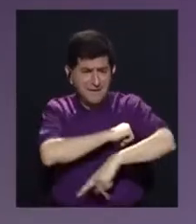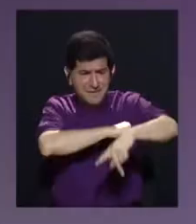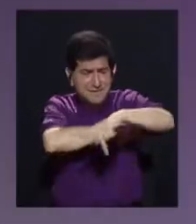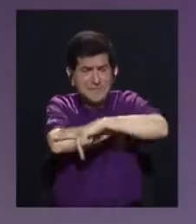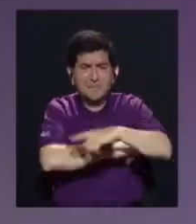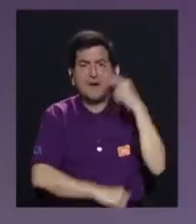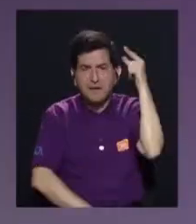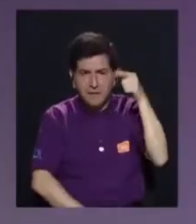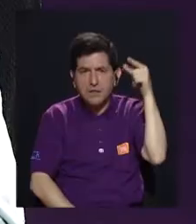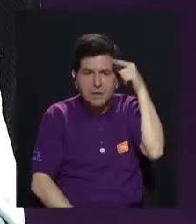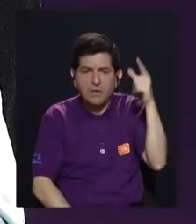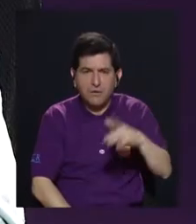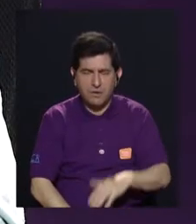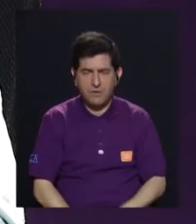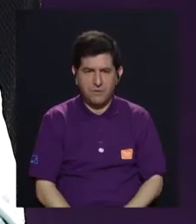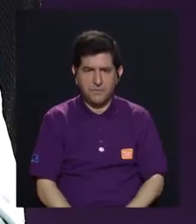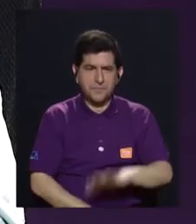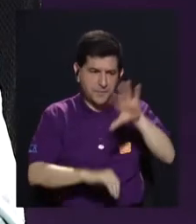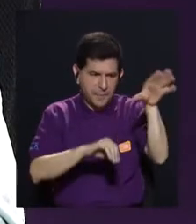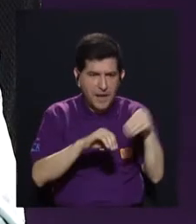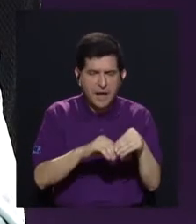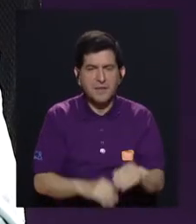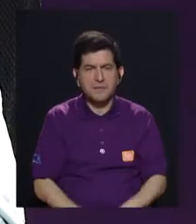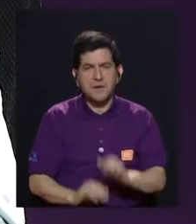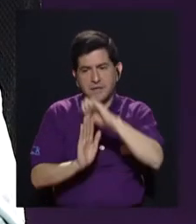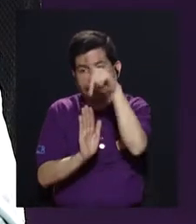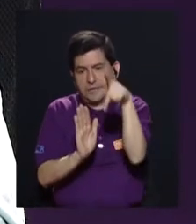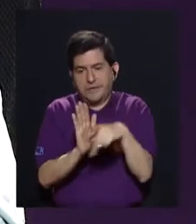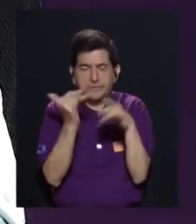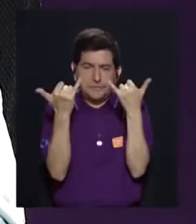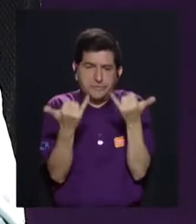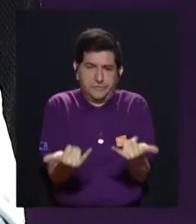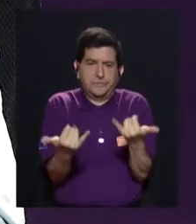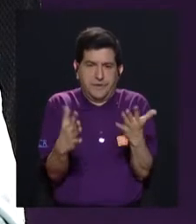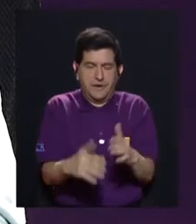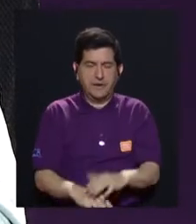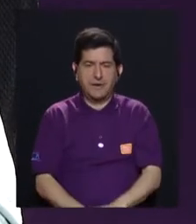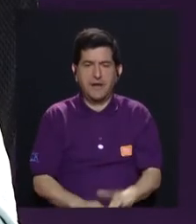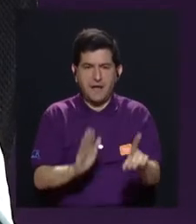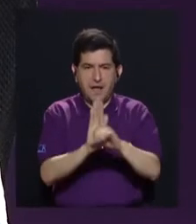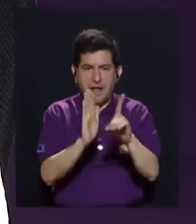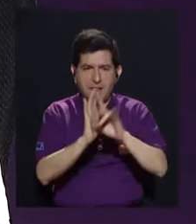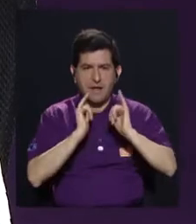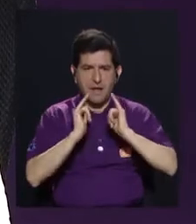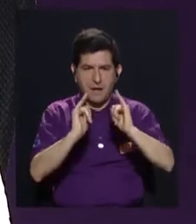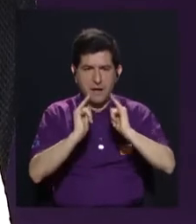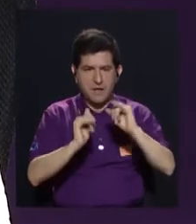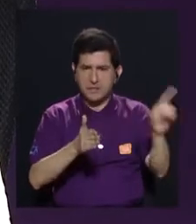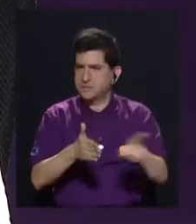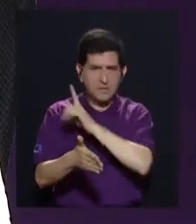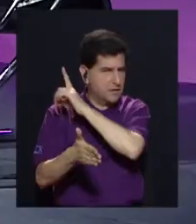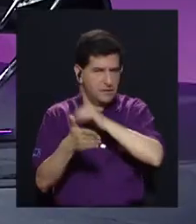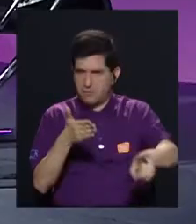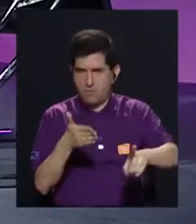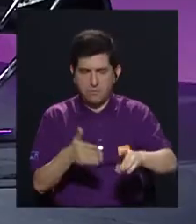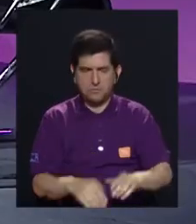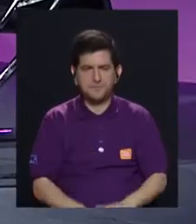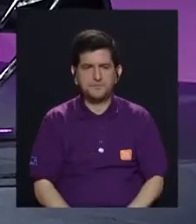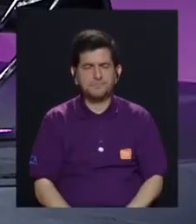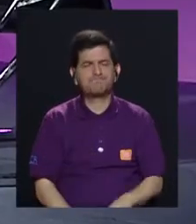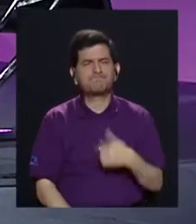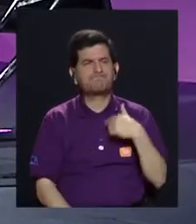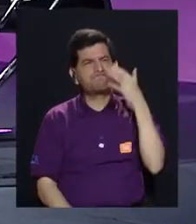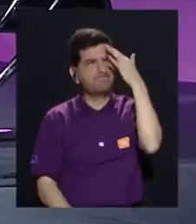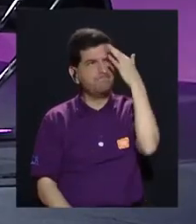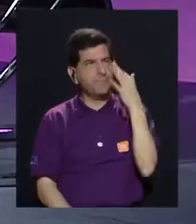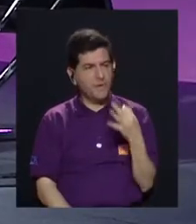por supuesto que bueno además de que es constitucional verdad este el derecho a la igualdad ya la no discriminación así que yo creo